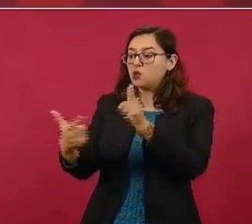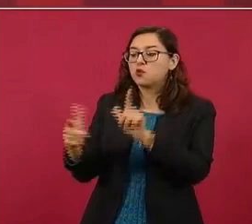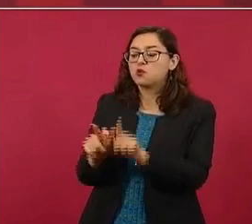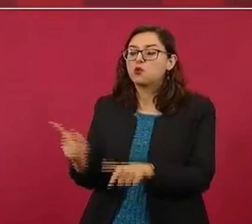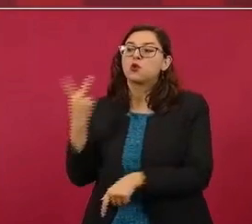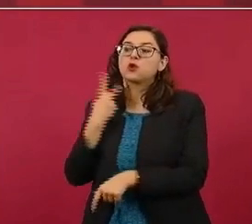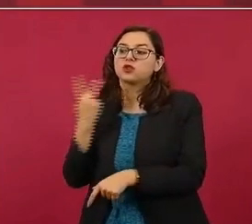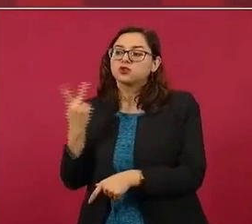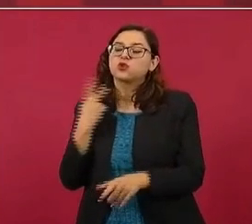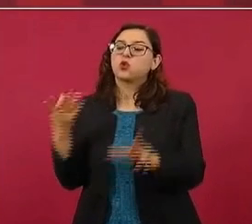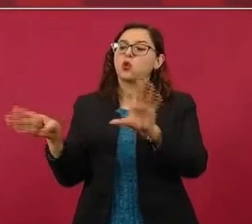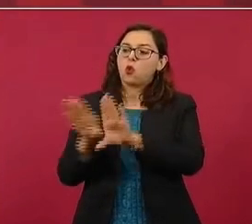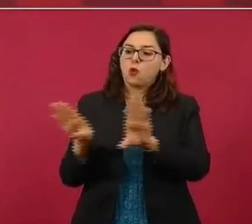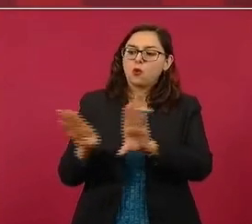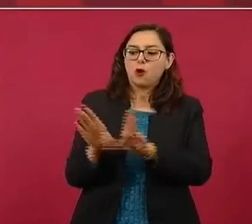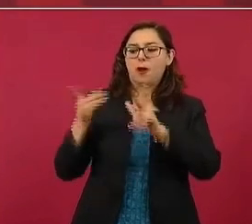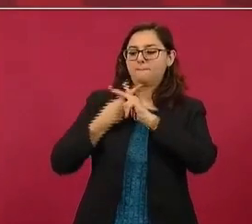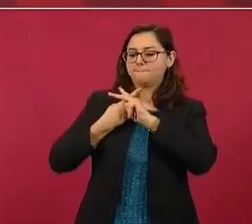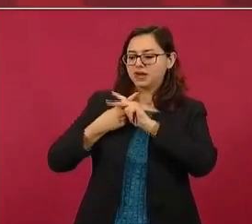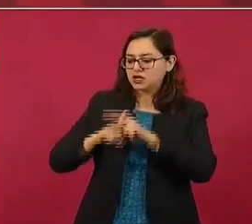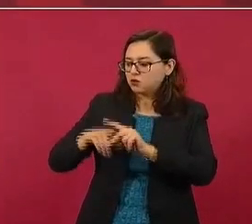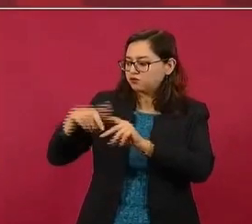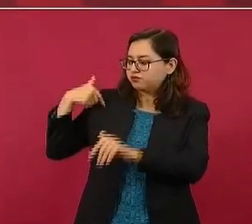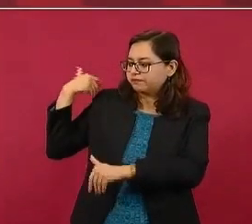cuándo nacen, cómo se transforman,